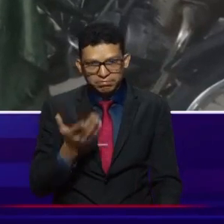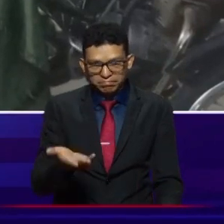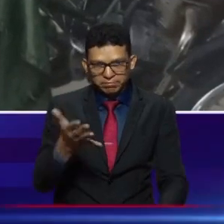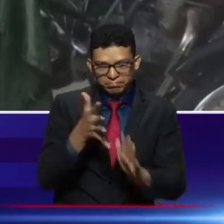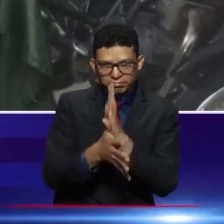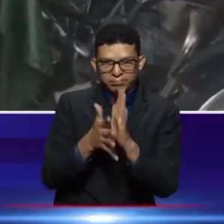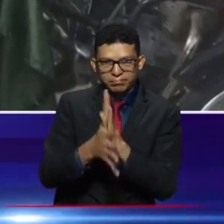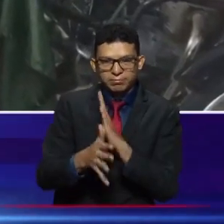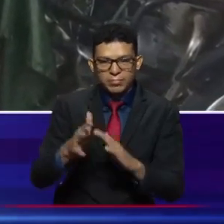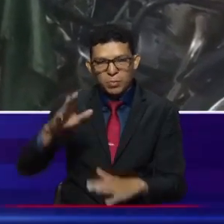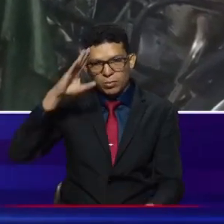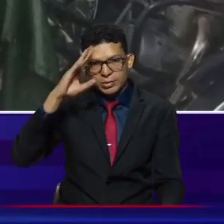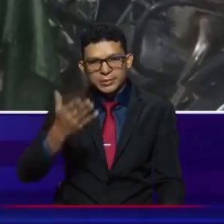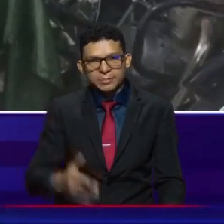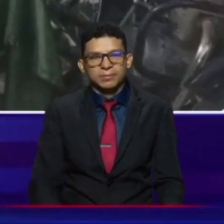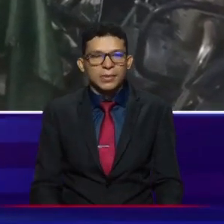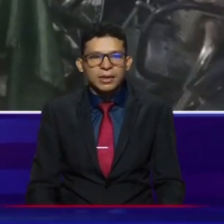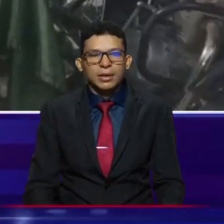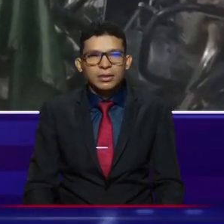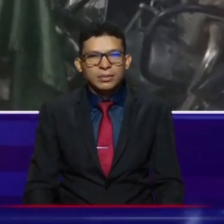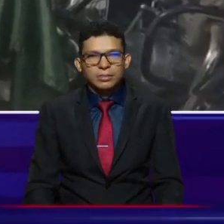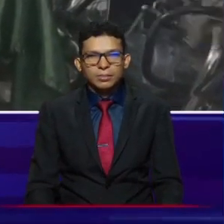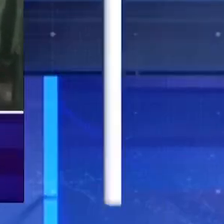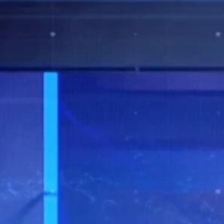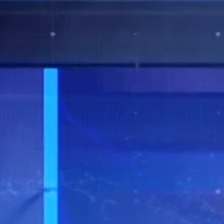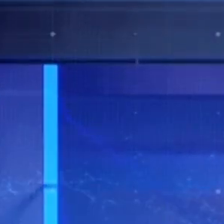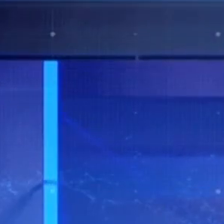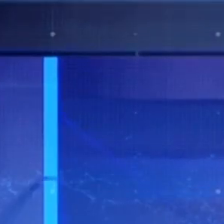las autoridades frente al caso.